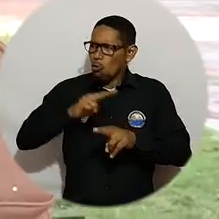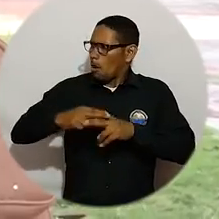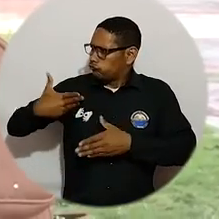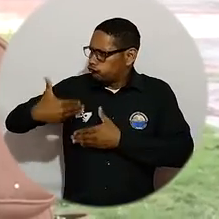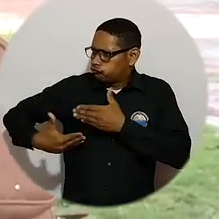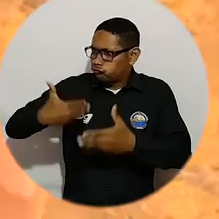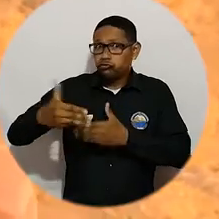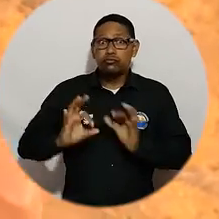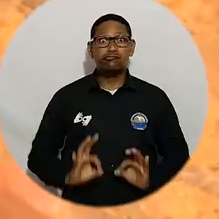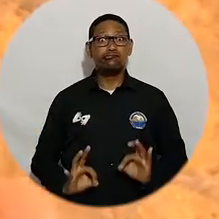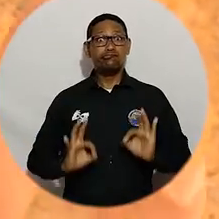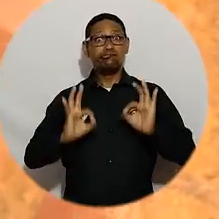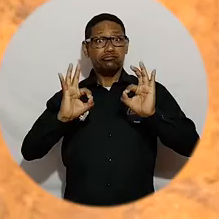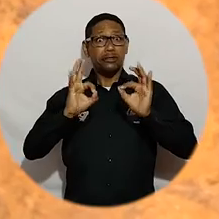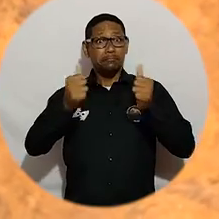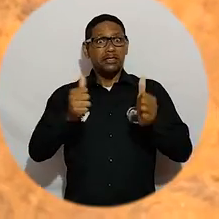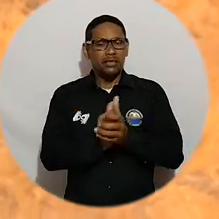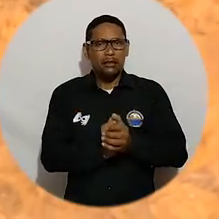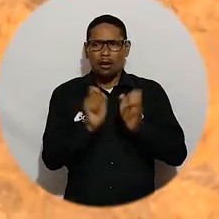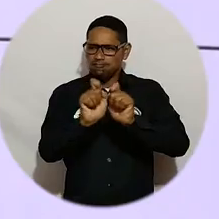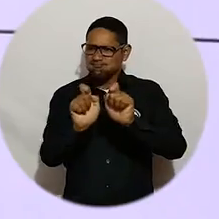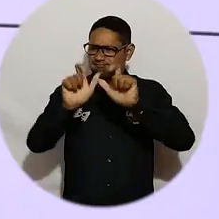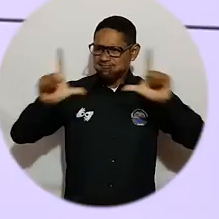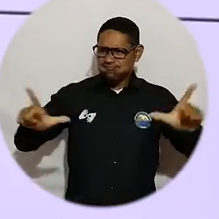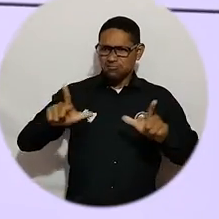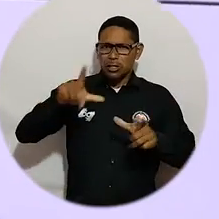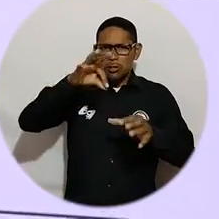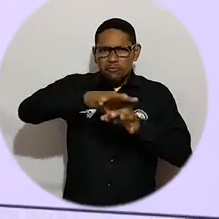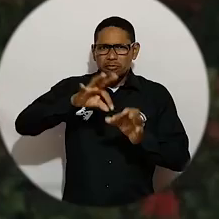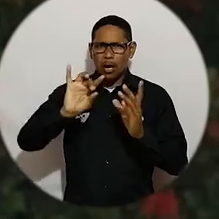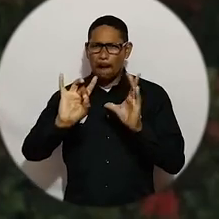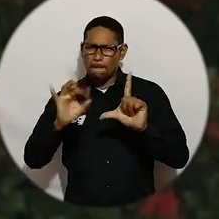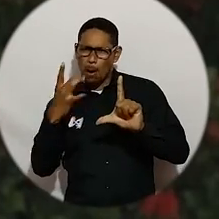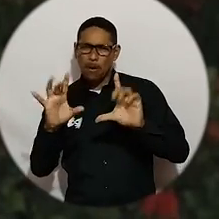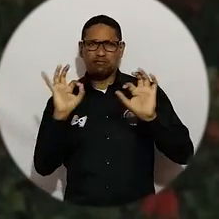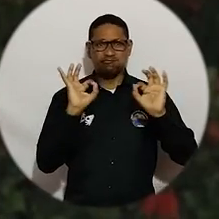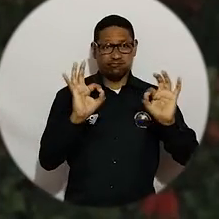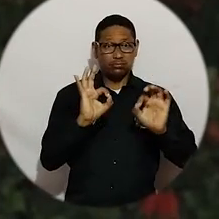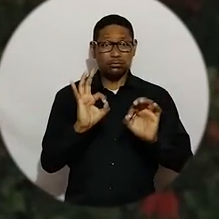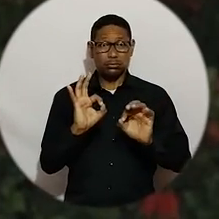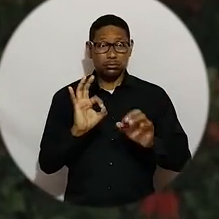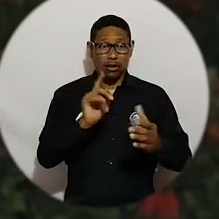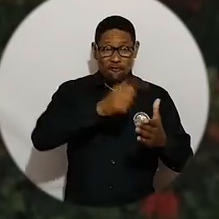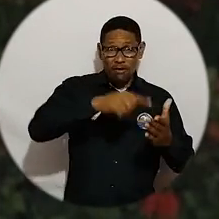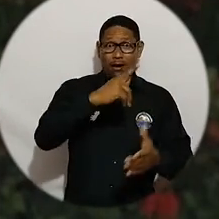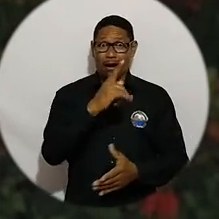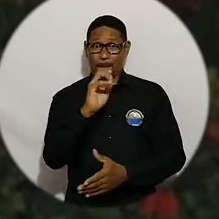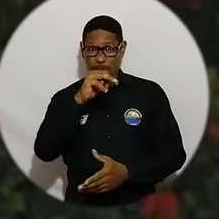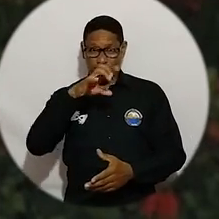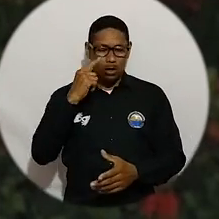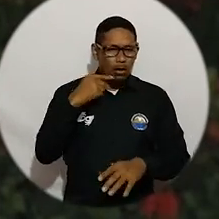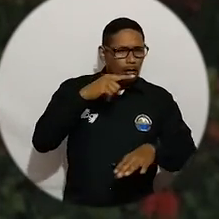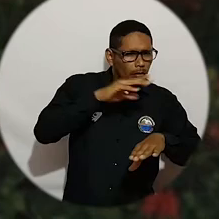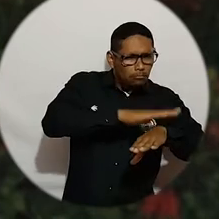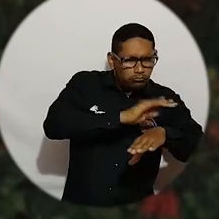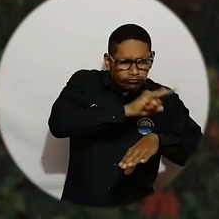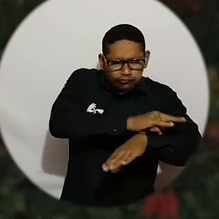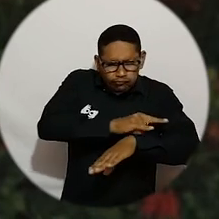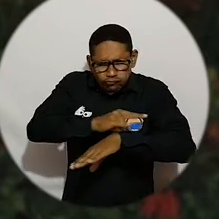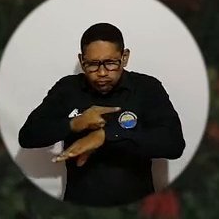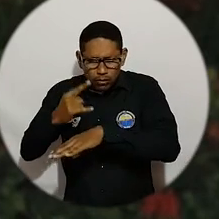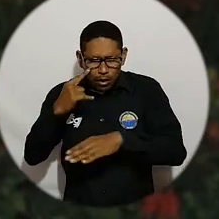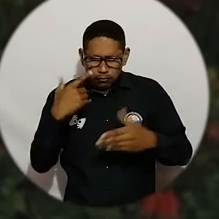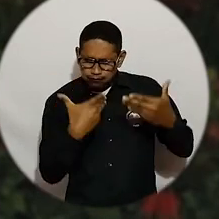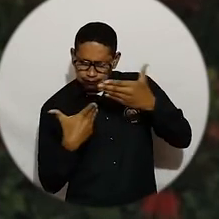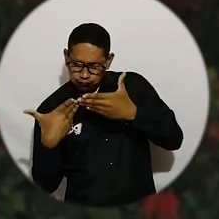normalidad y fue un éxito gracias a la efectividad de la plataforma de votación. La firma KPMG auditó el proceso